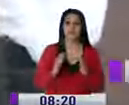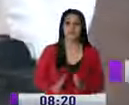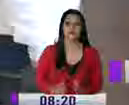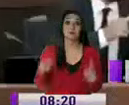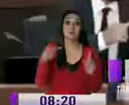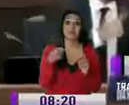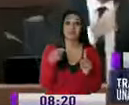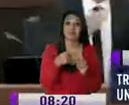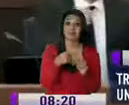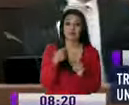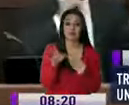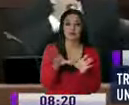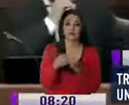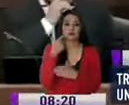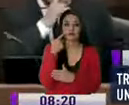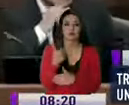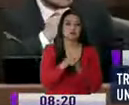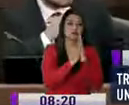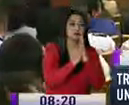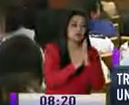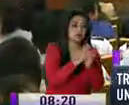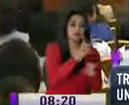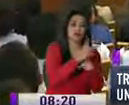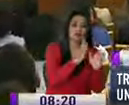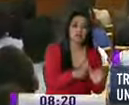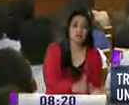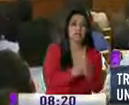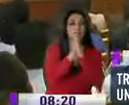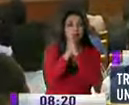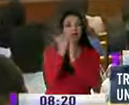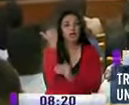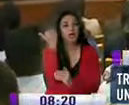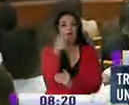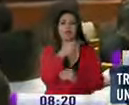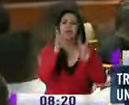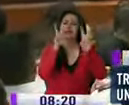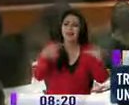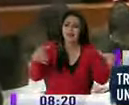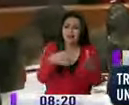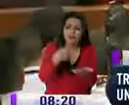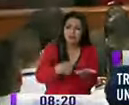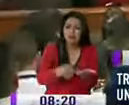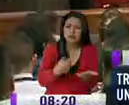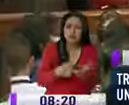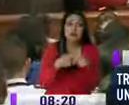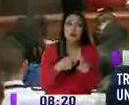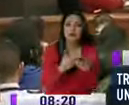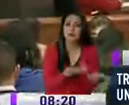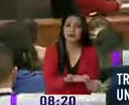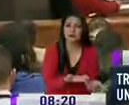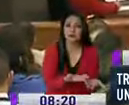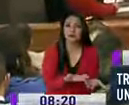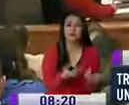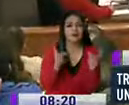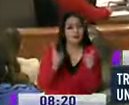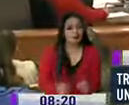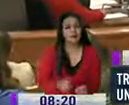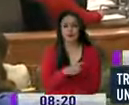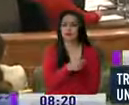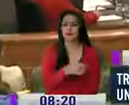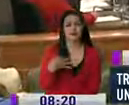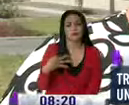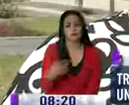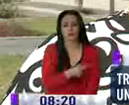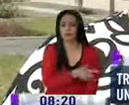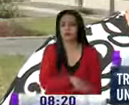hizo un llamado al alcalde y a los concejales. Insistió en que es un tema que debe tratarse con urgencia y que merece voluntad